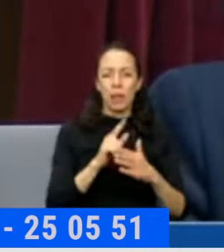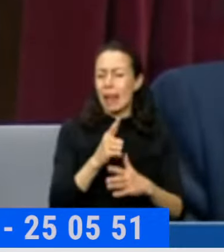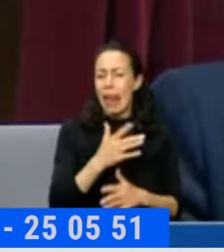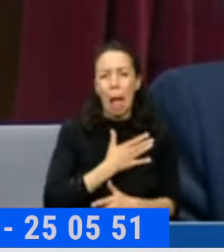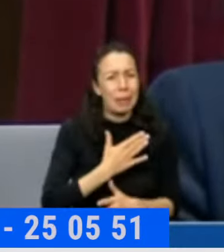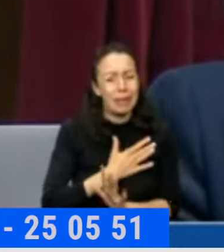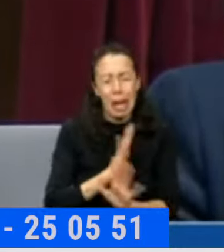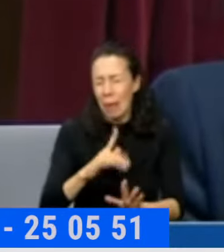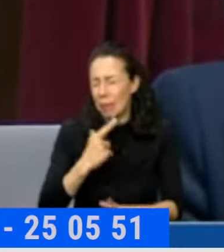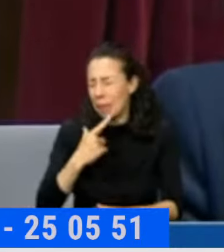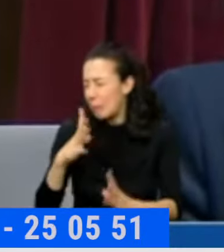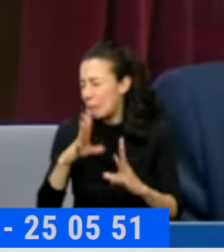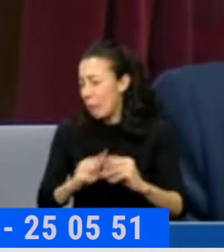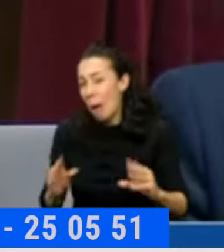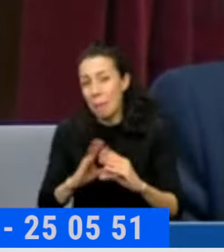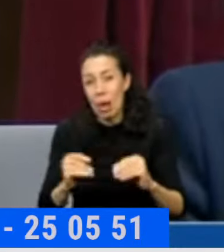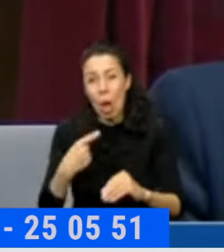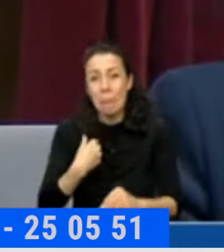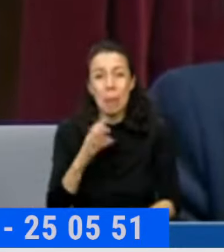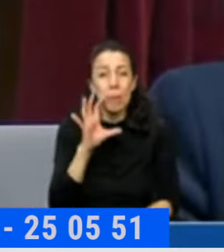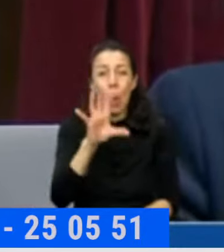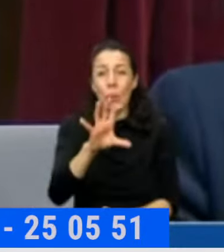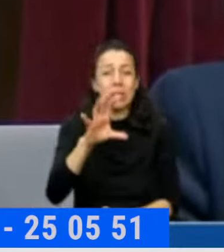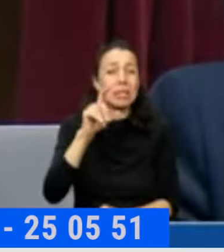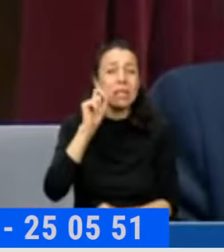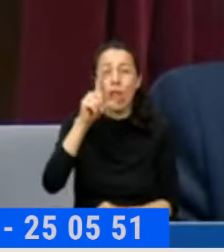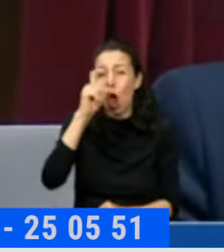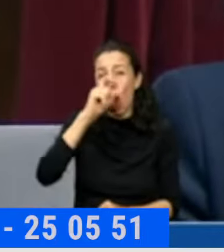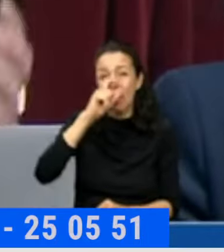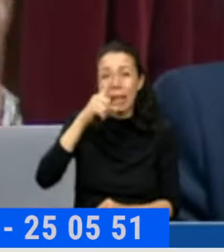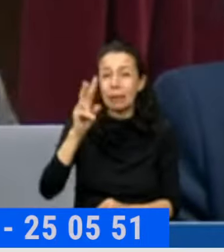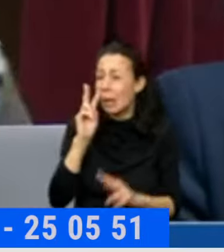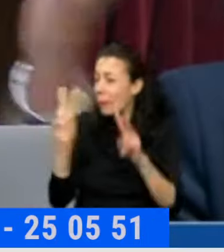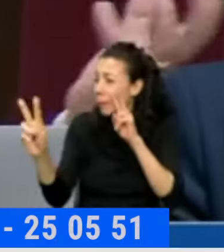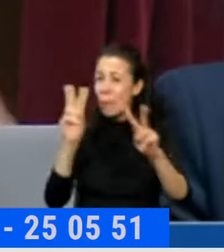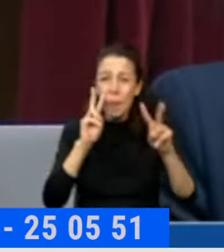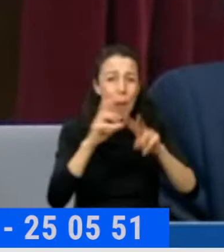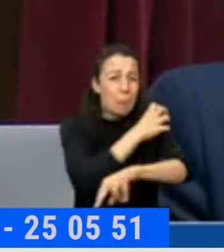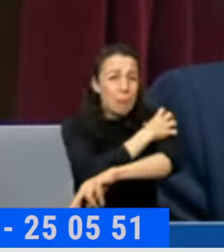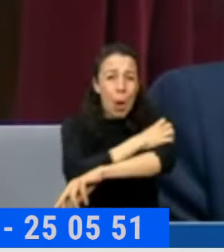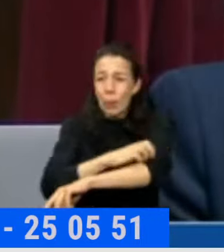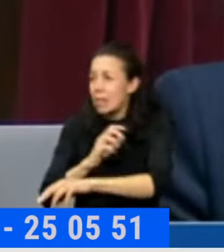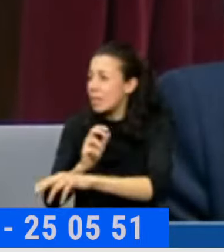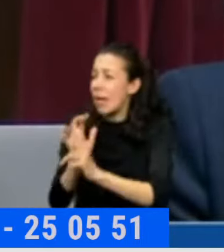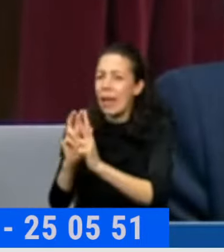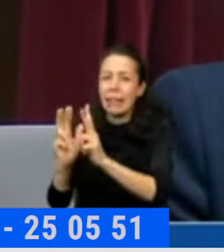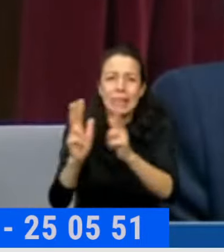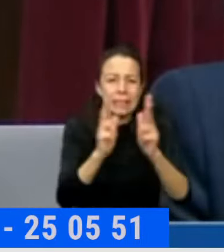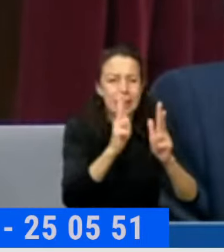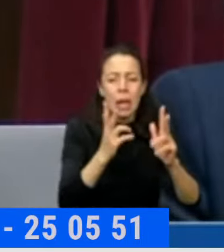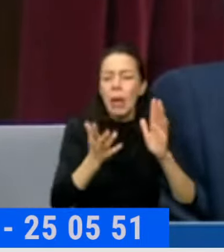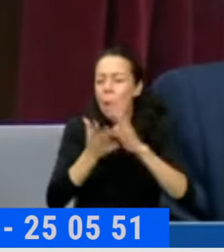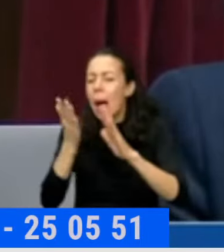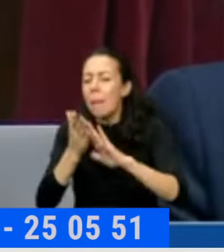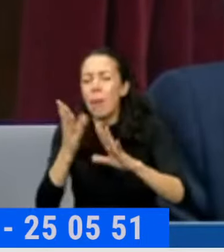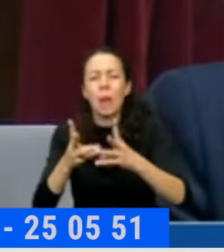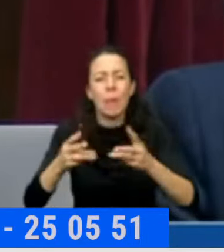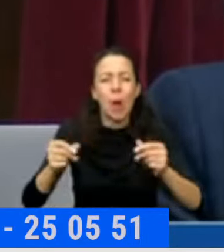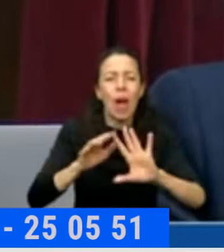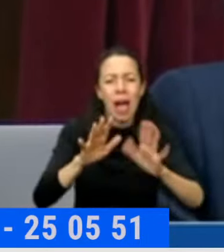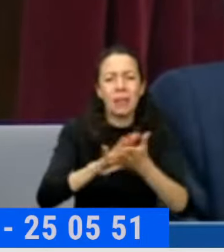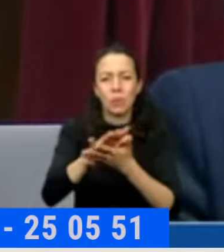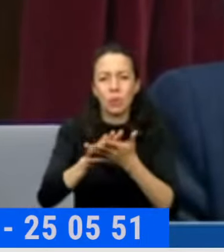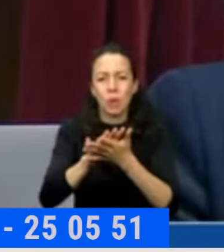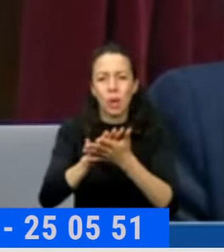consecuencias? Mire, a nosotros no nos asusta, y ya sabes, Corrientes hace muchos años viene sufriendo